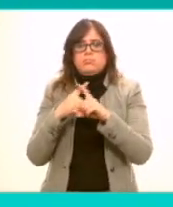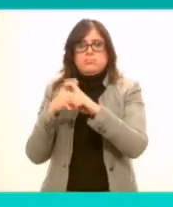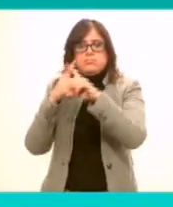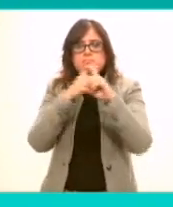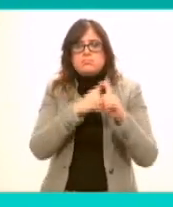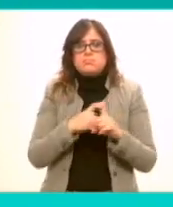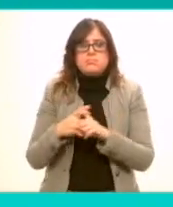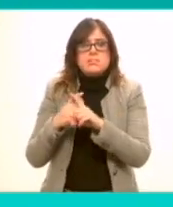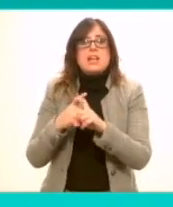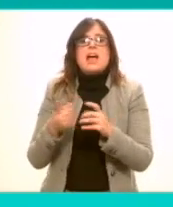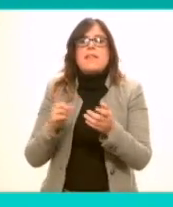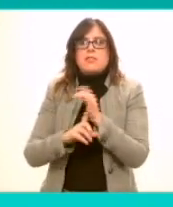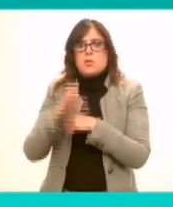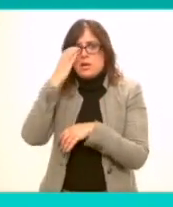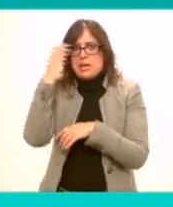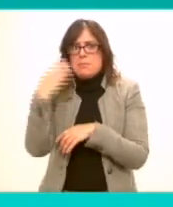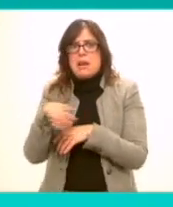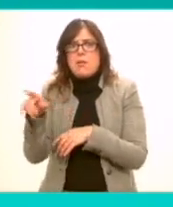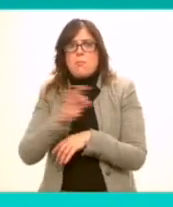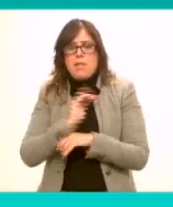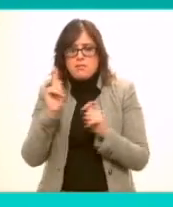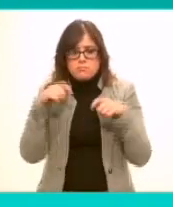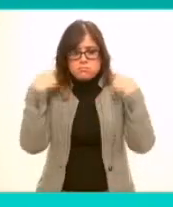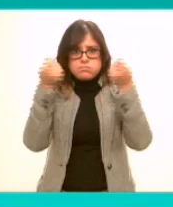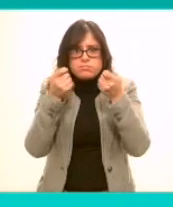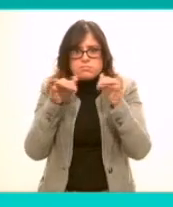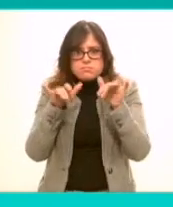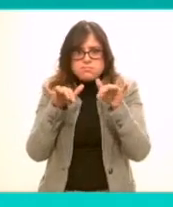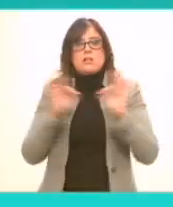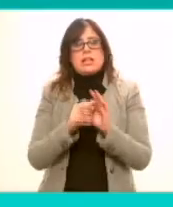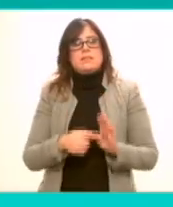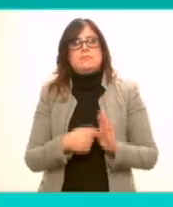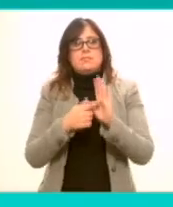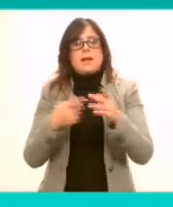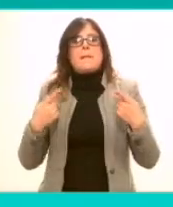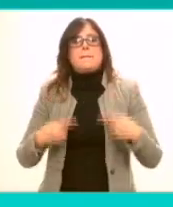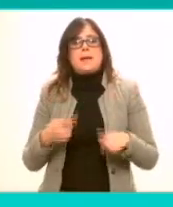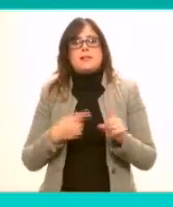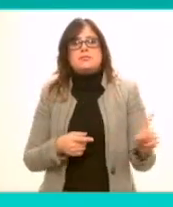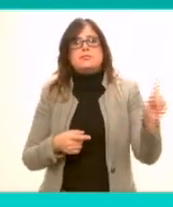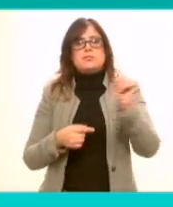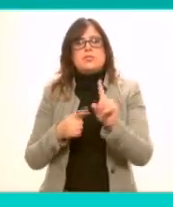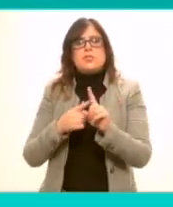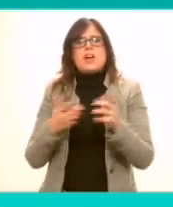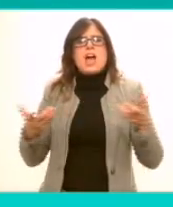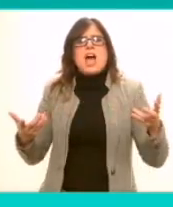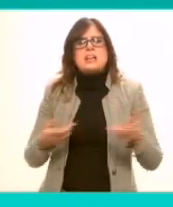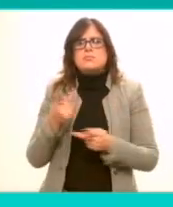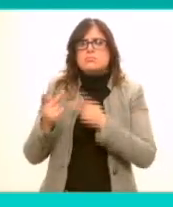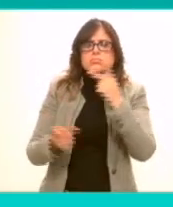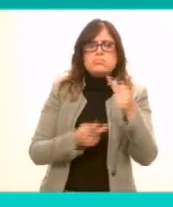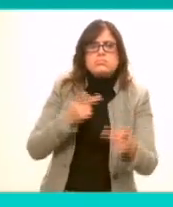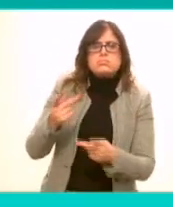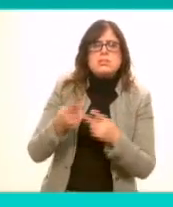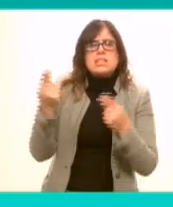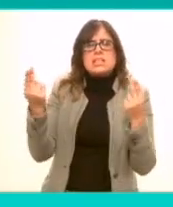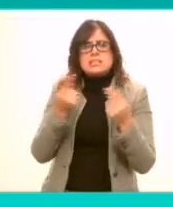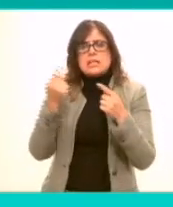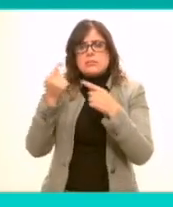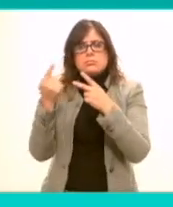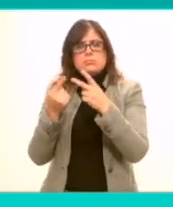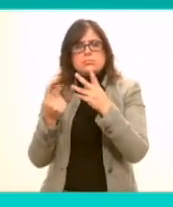entonces un criminal intentar robar estos códigos una persona formuló diversos requerimientos